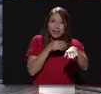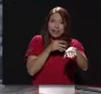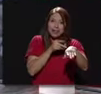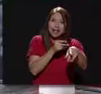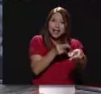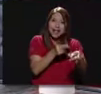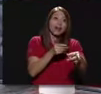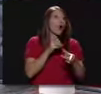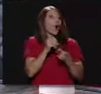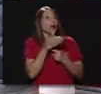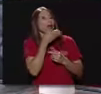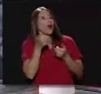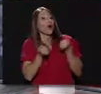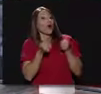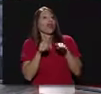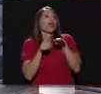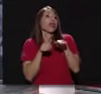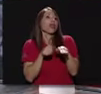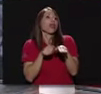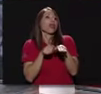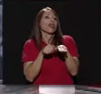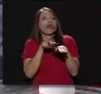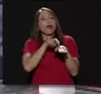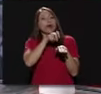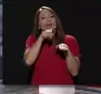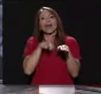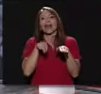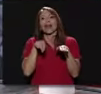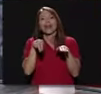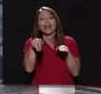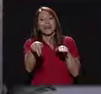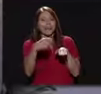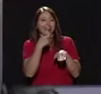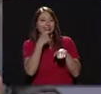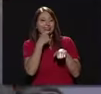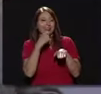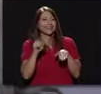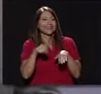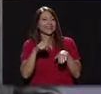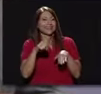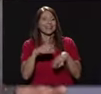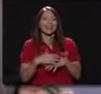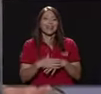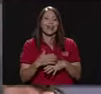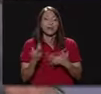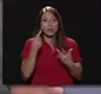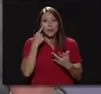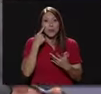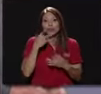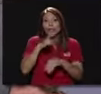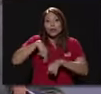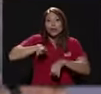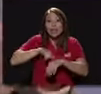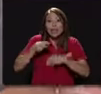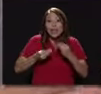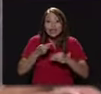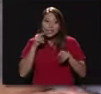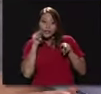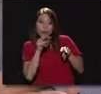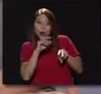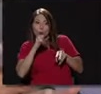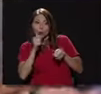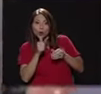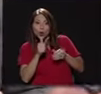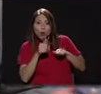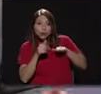pie. Bueno, a ver, hoy vi mucha gente que se bajó del bus y se vino a pie. Digamos que esa es la medida extrema. Pero la reacción natural es pasarse al